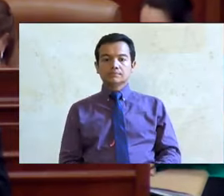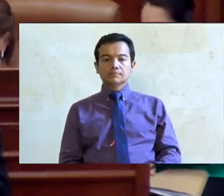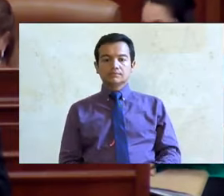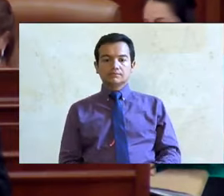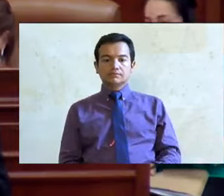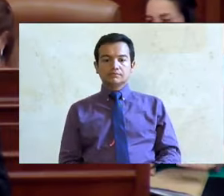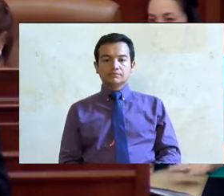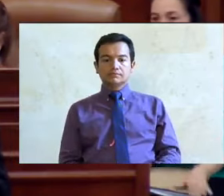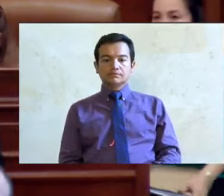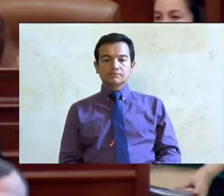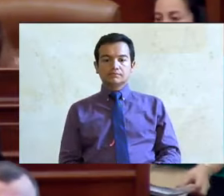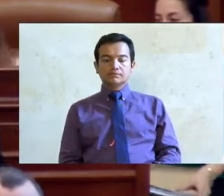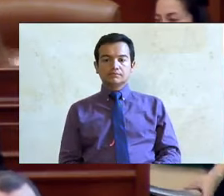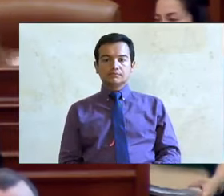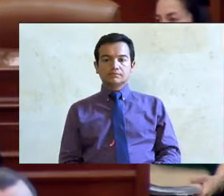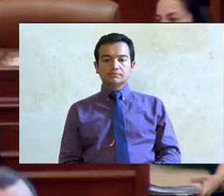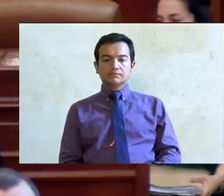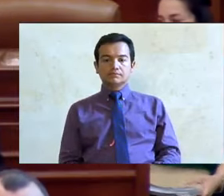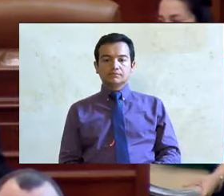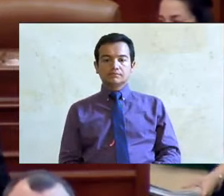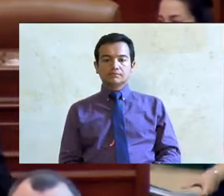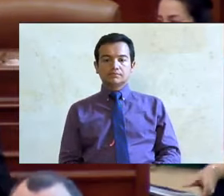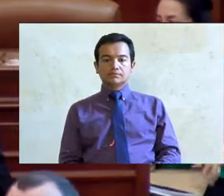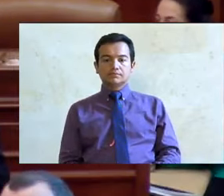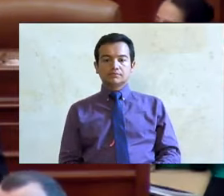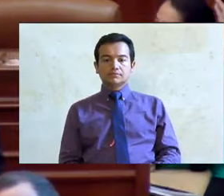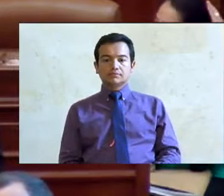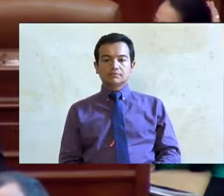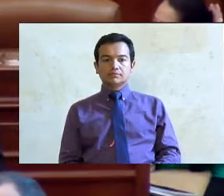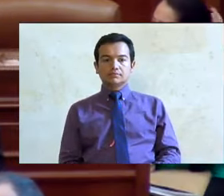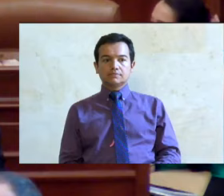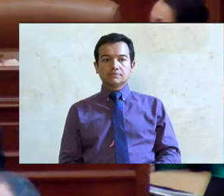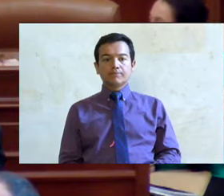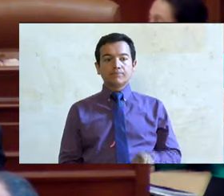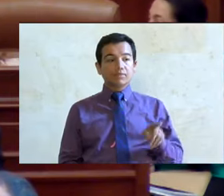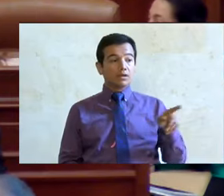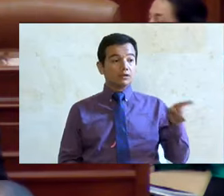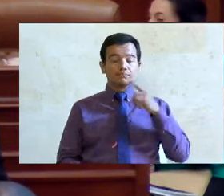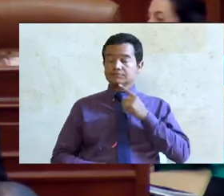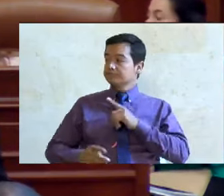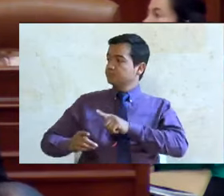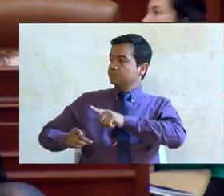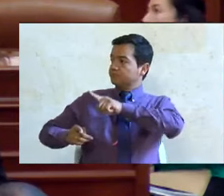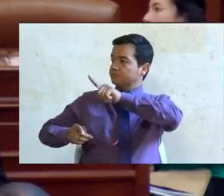que usted nunca lo pasó allá se declara